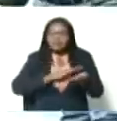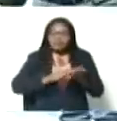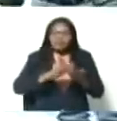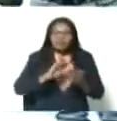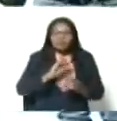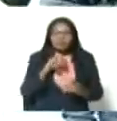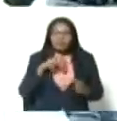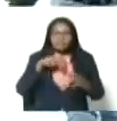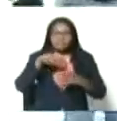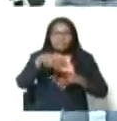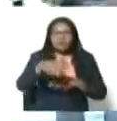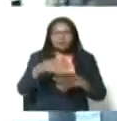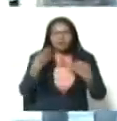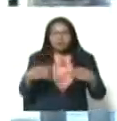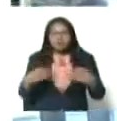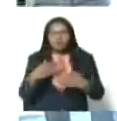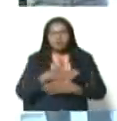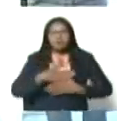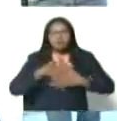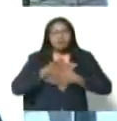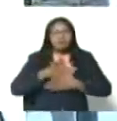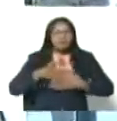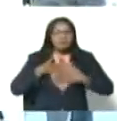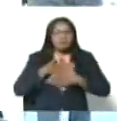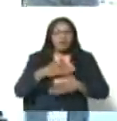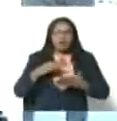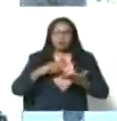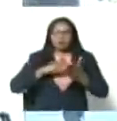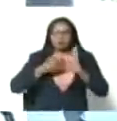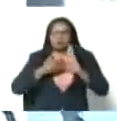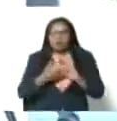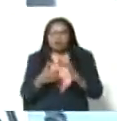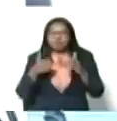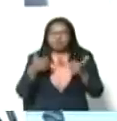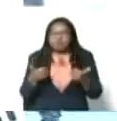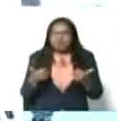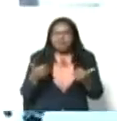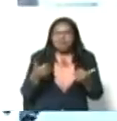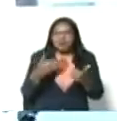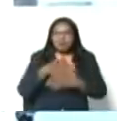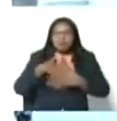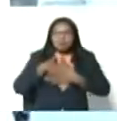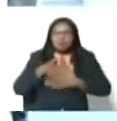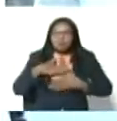Comodidad, compadre, comodidad. Tecnología, comodidad, confort.